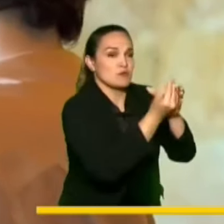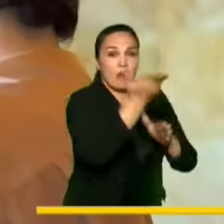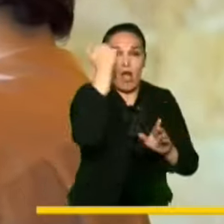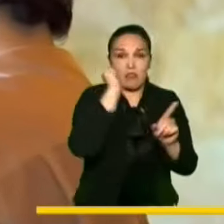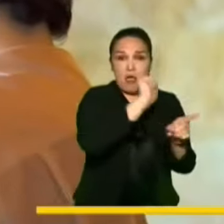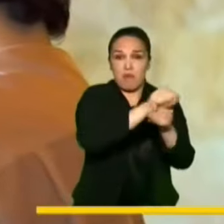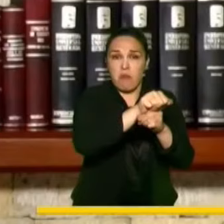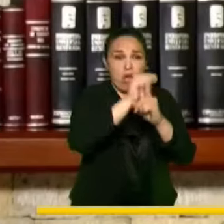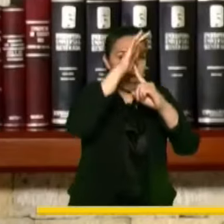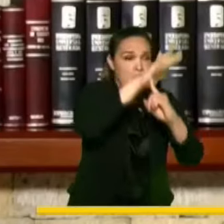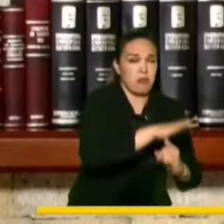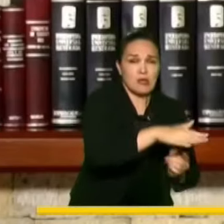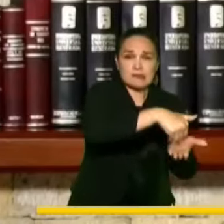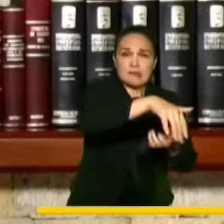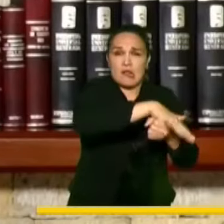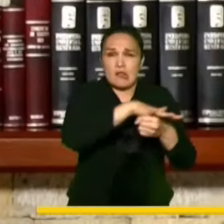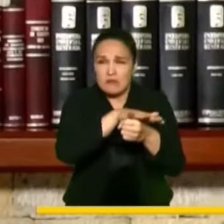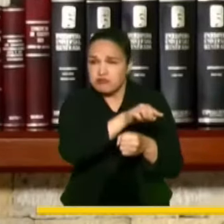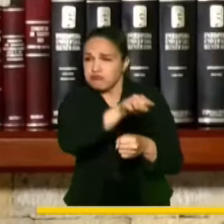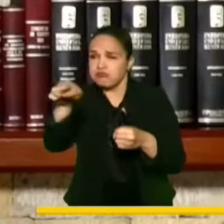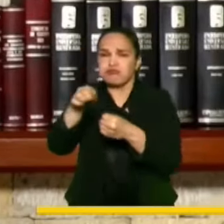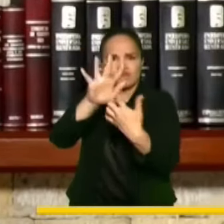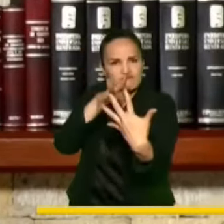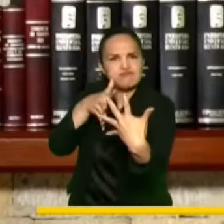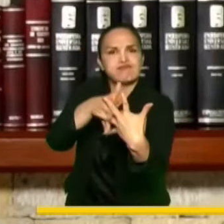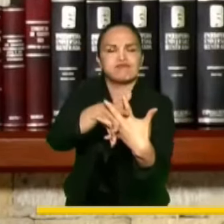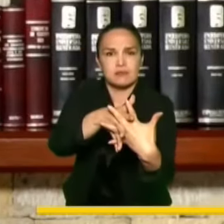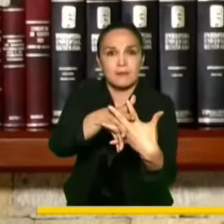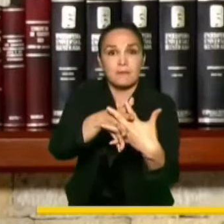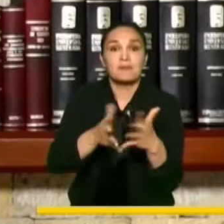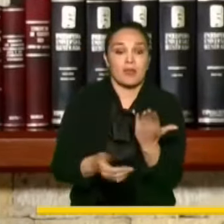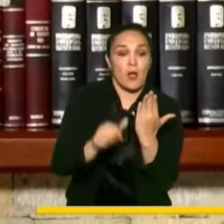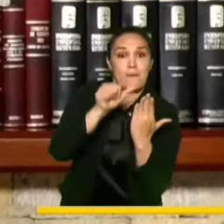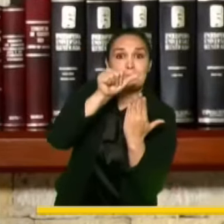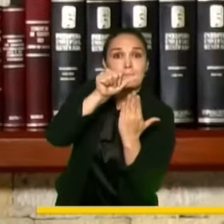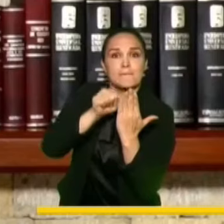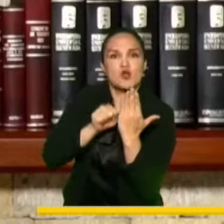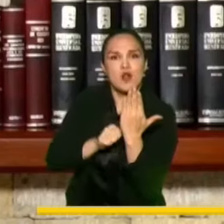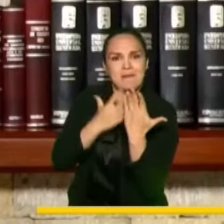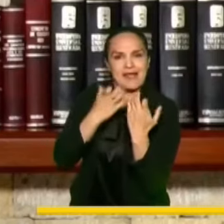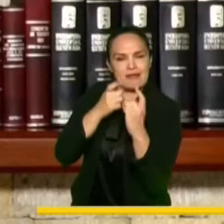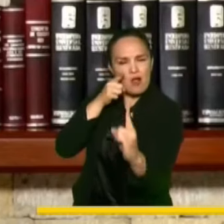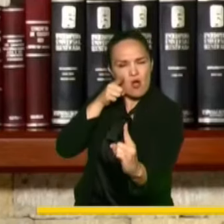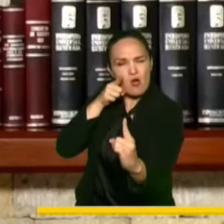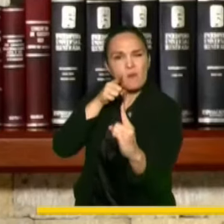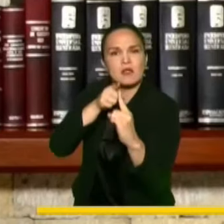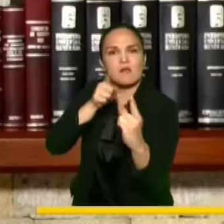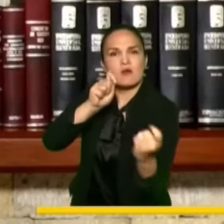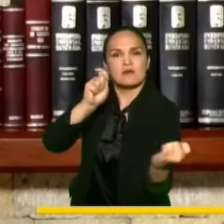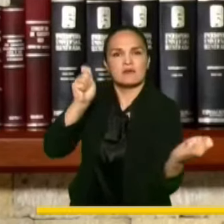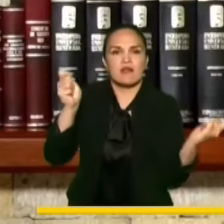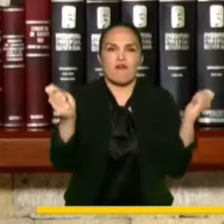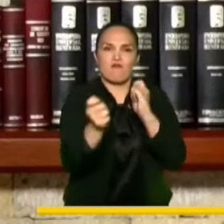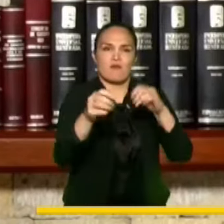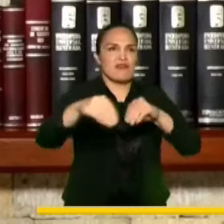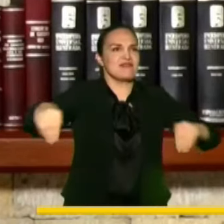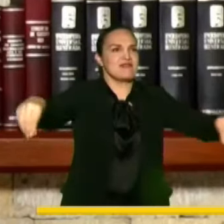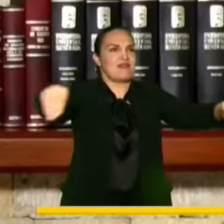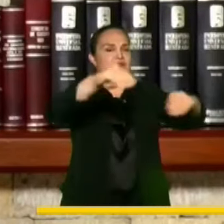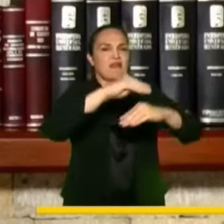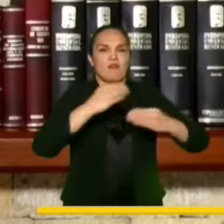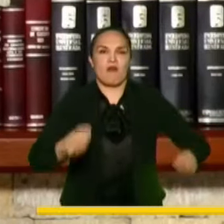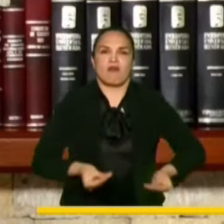históricamente. Es a partir del programa de transformación del territorio que se puede construir la paz y una